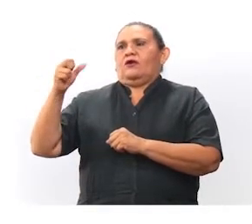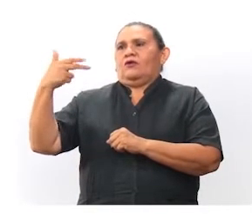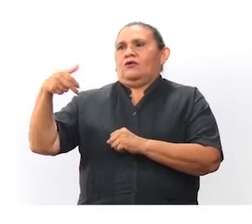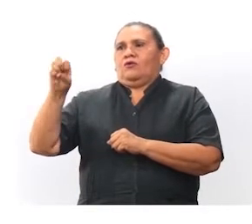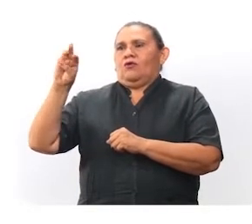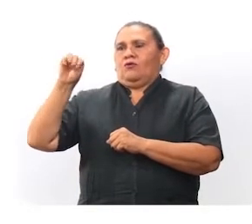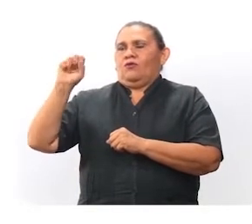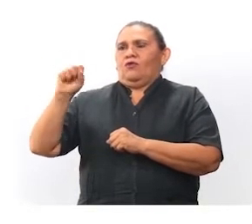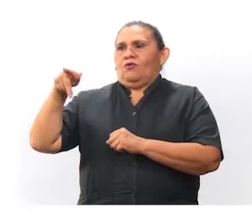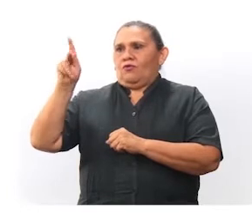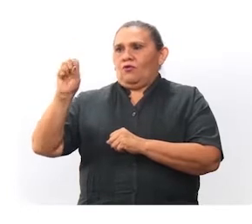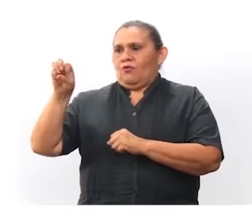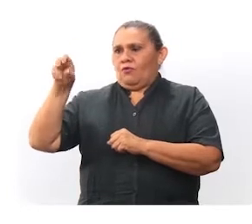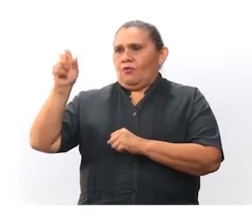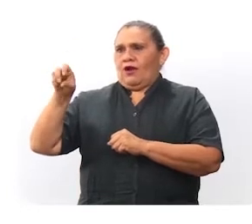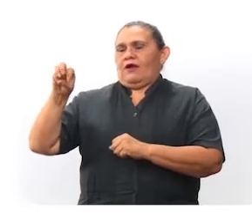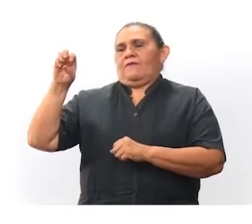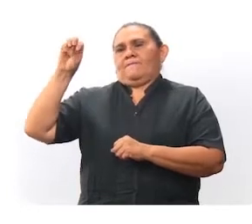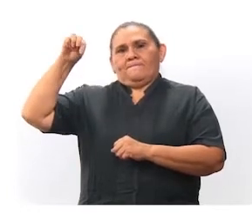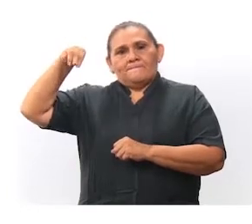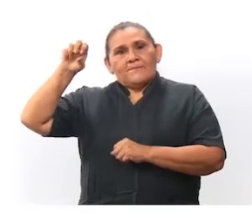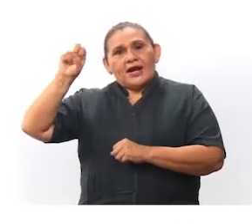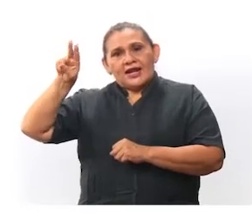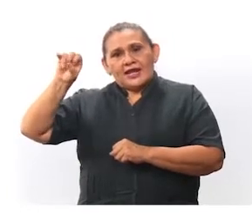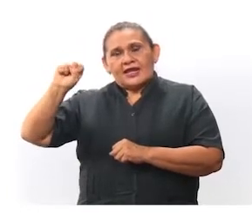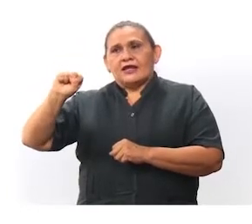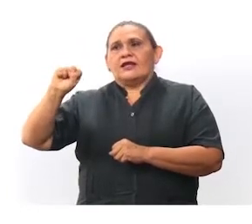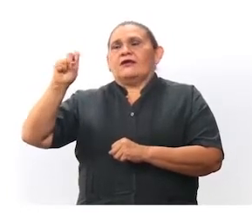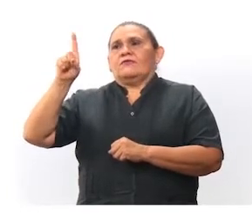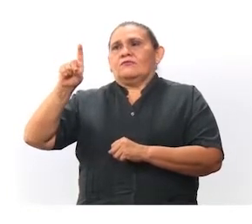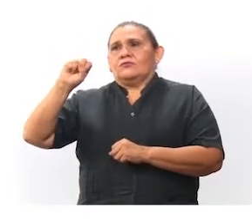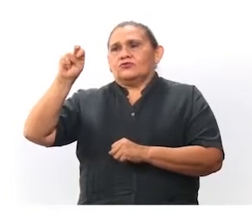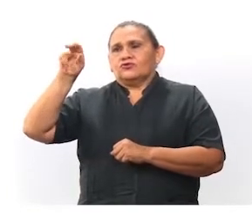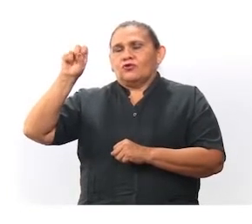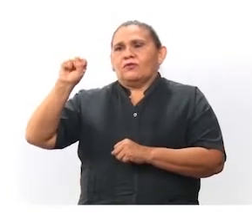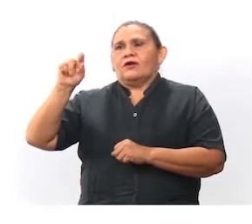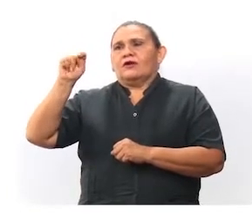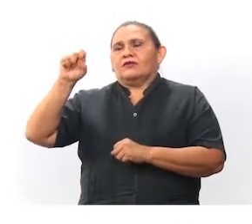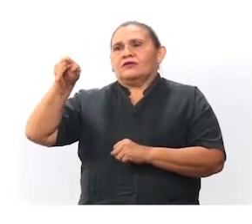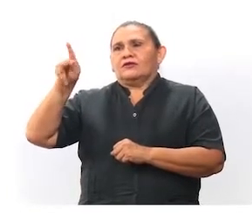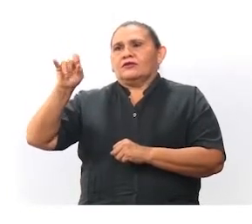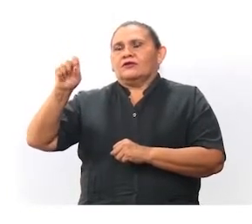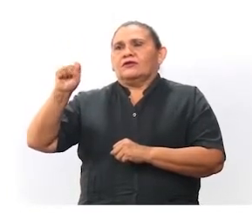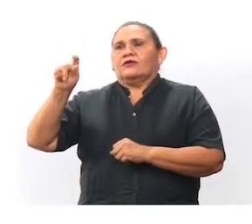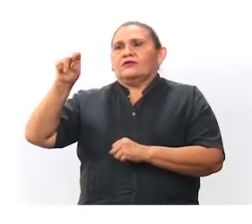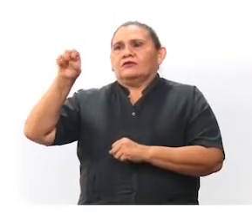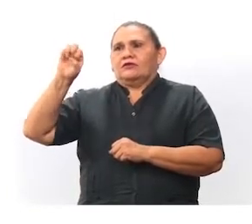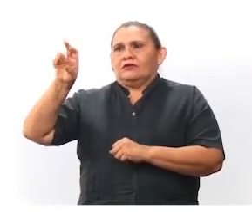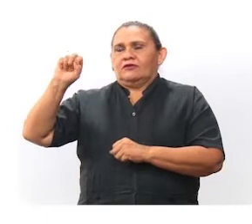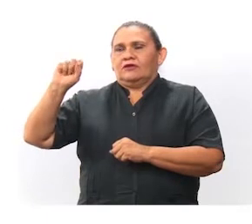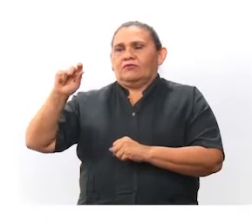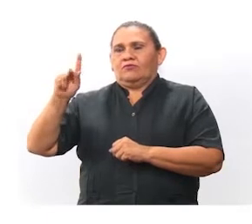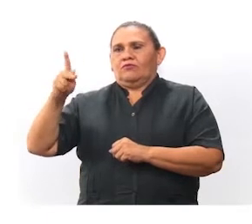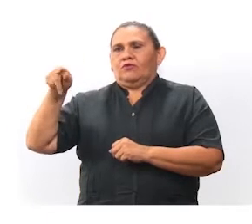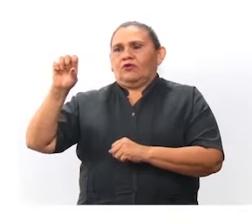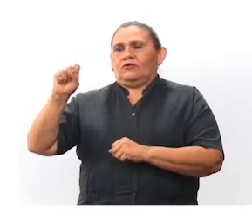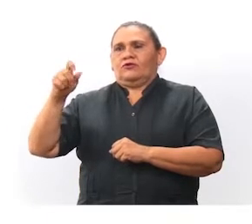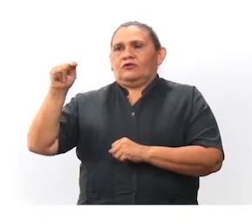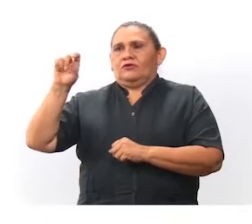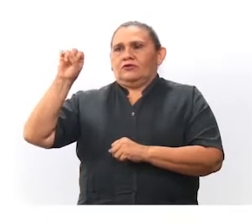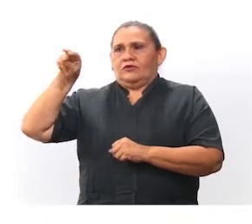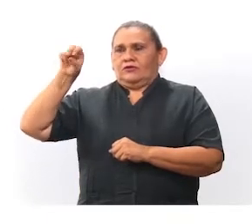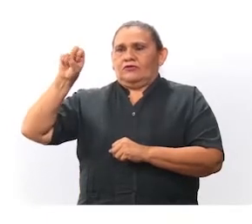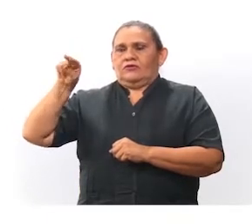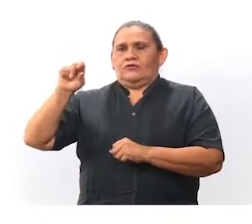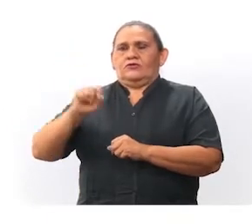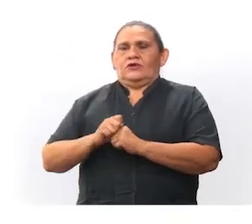Izamal, Copomá, Maní, Opichén, Panabá, Suma, Tequit, Telchac Puerto, Tepacán, Timucuy y Tinum. De